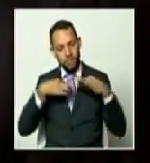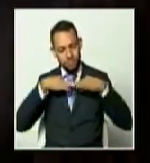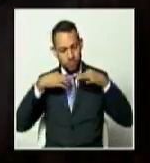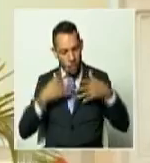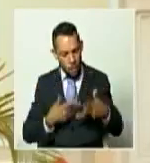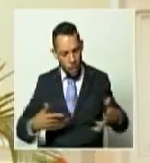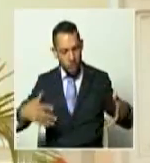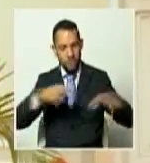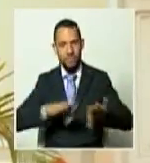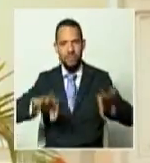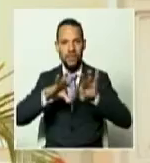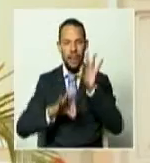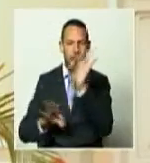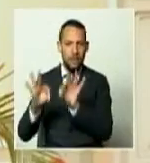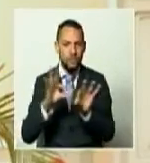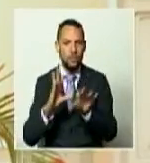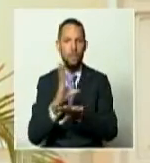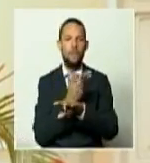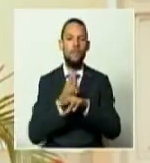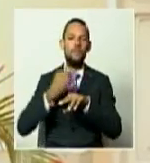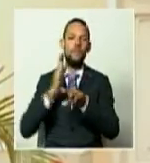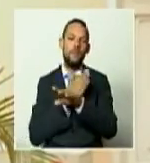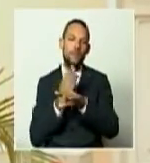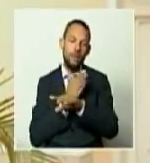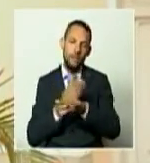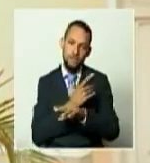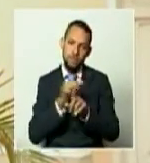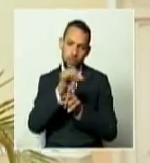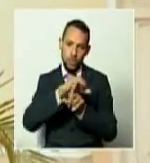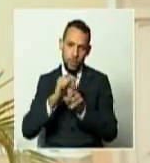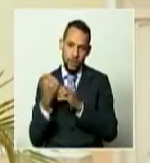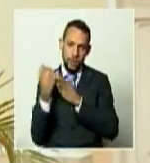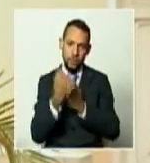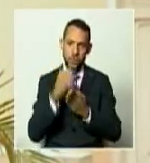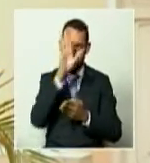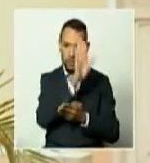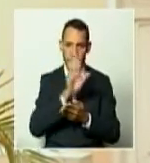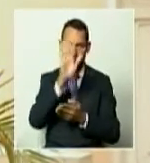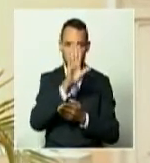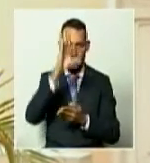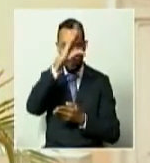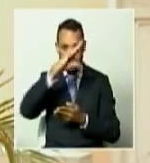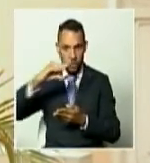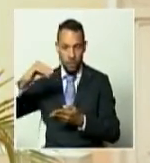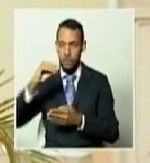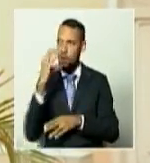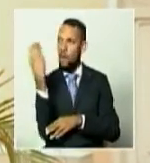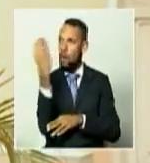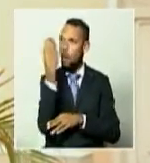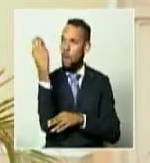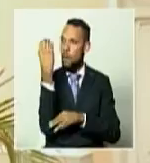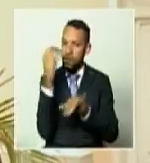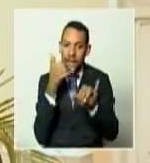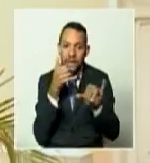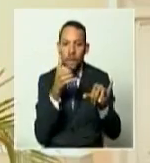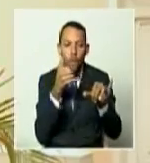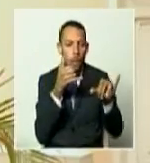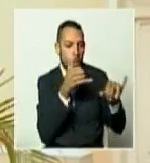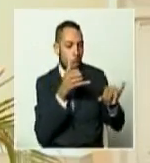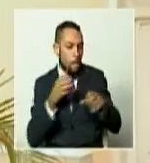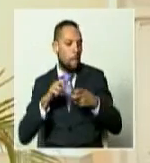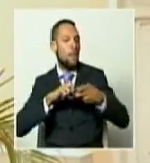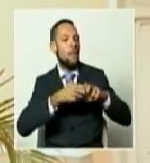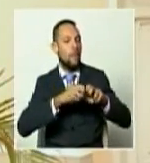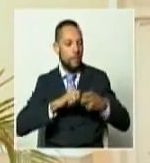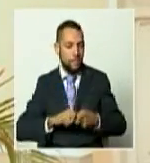es resaltar las problemáticas sociales que tiene como el departamento, o por no decir el país, sí, porque es algo que vamos